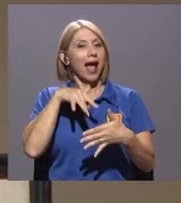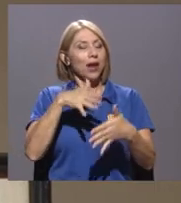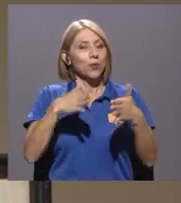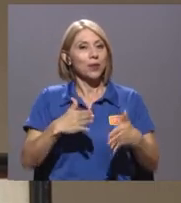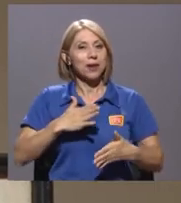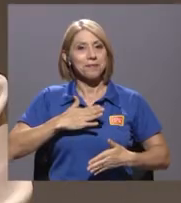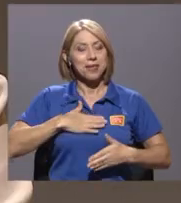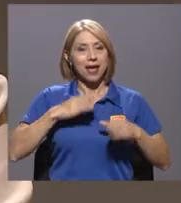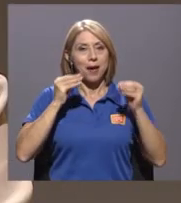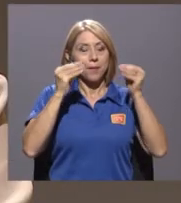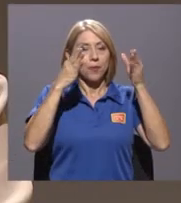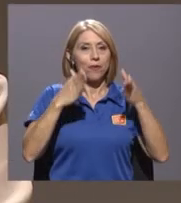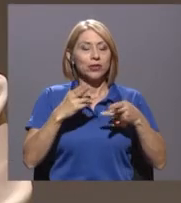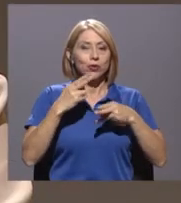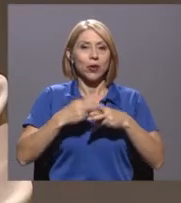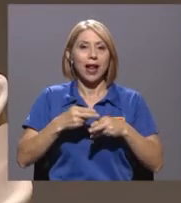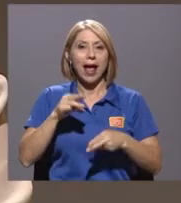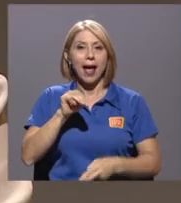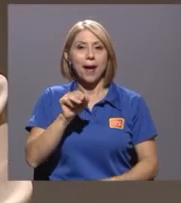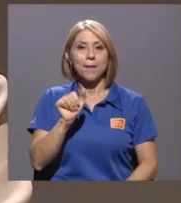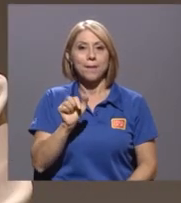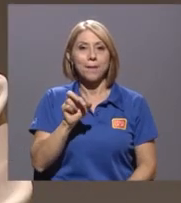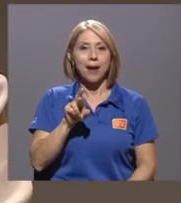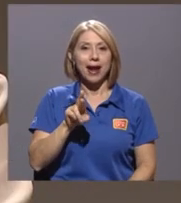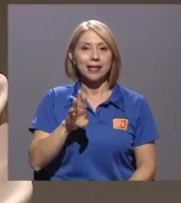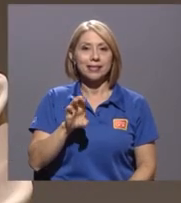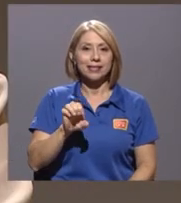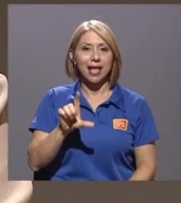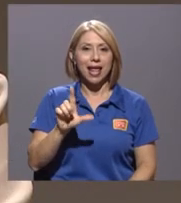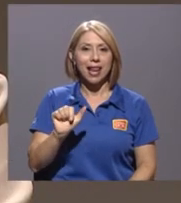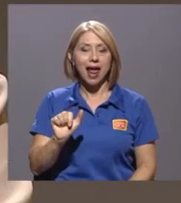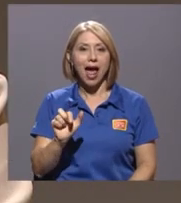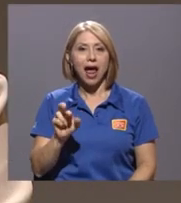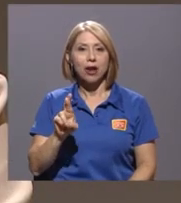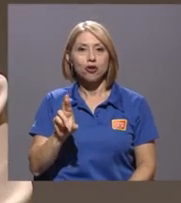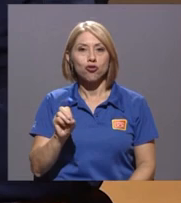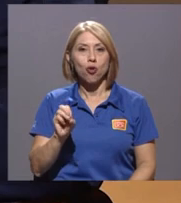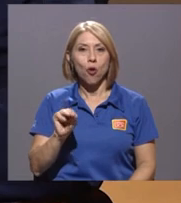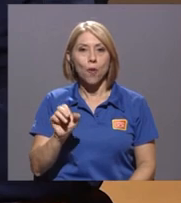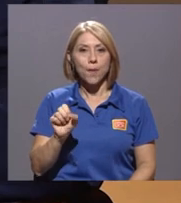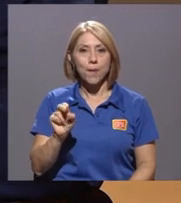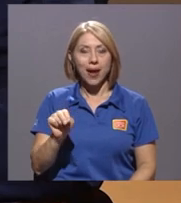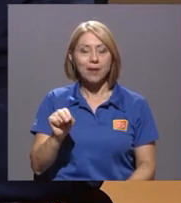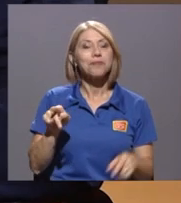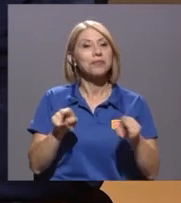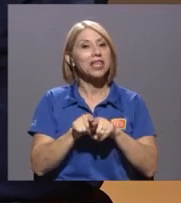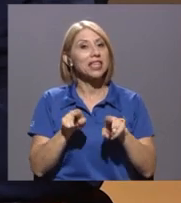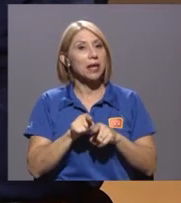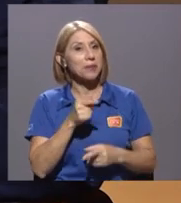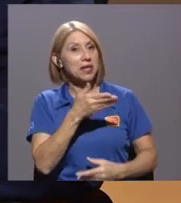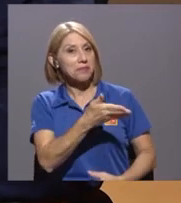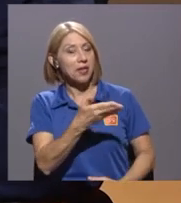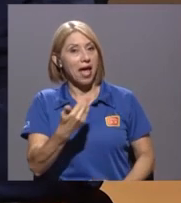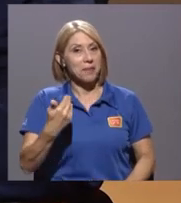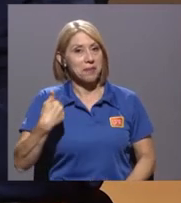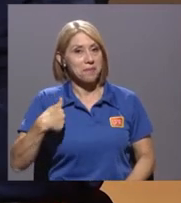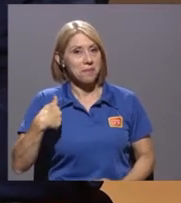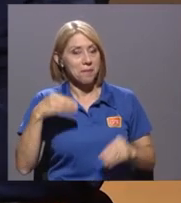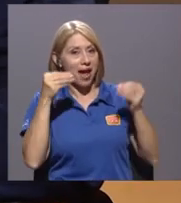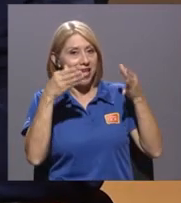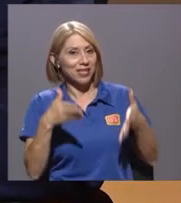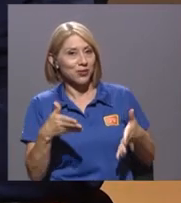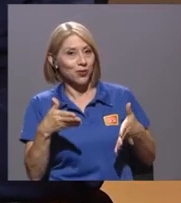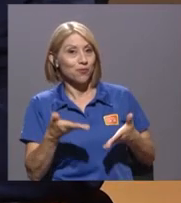profesora marcela román y a mi maestro aquí en mi alumna y mi maestro